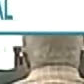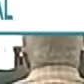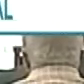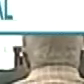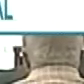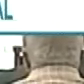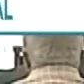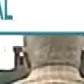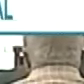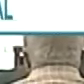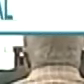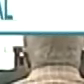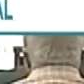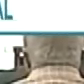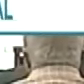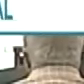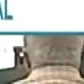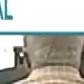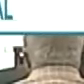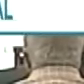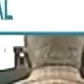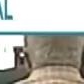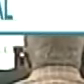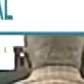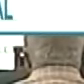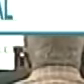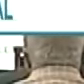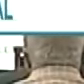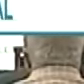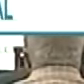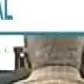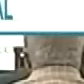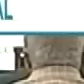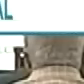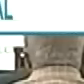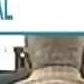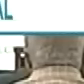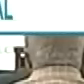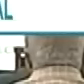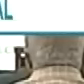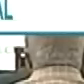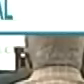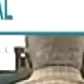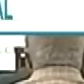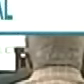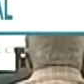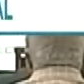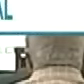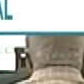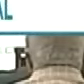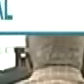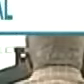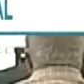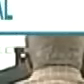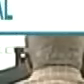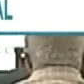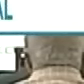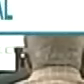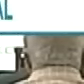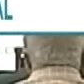encuentran representantes de los partidos políticos, de los representantes de